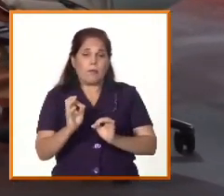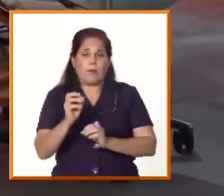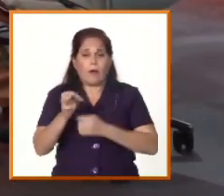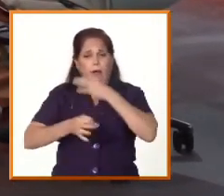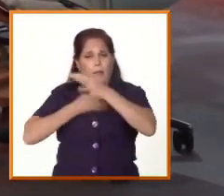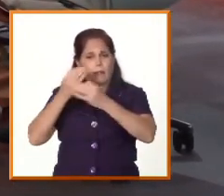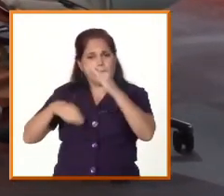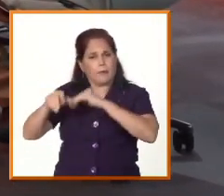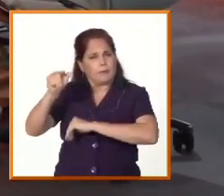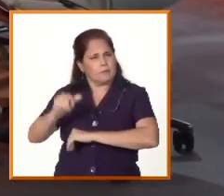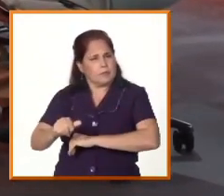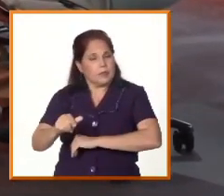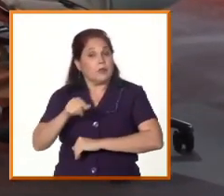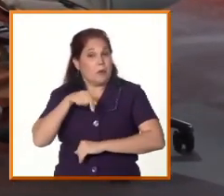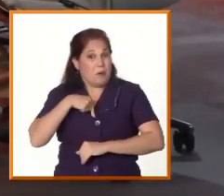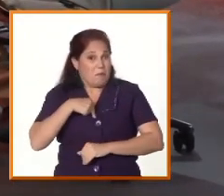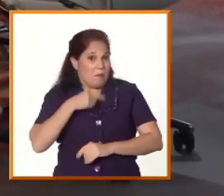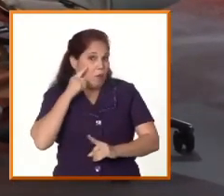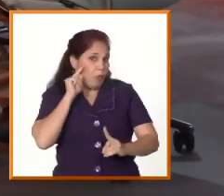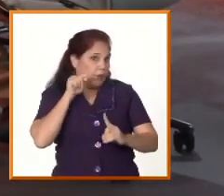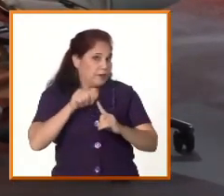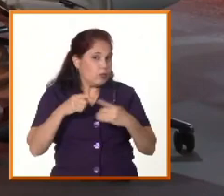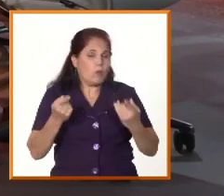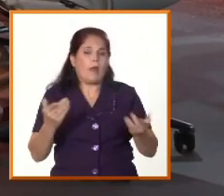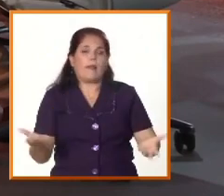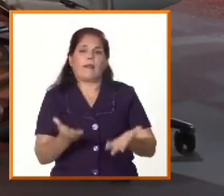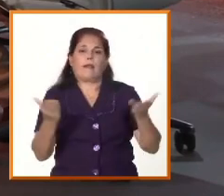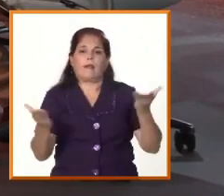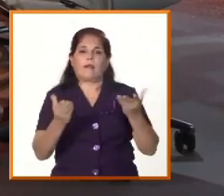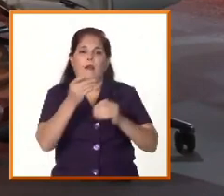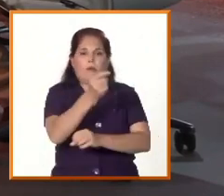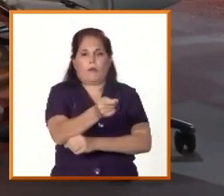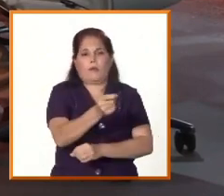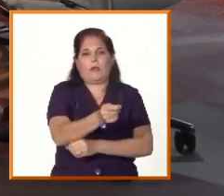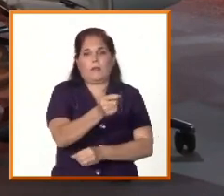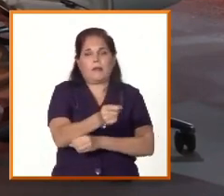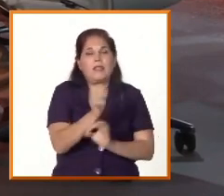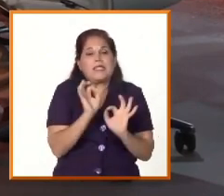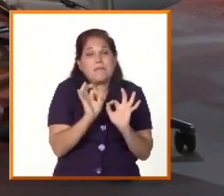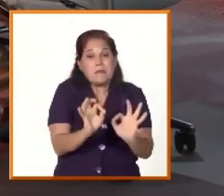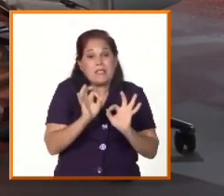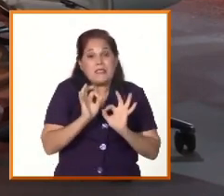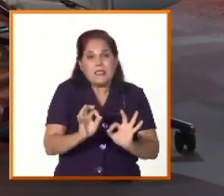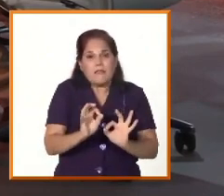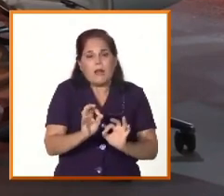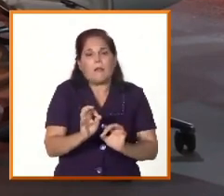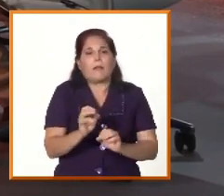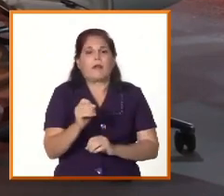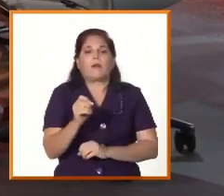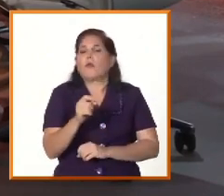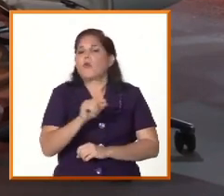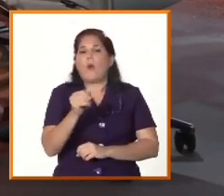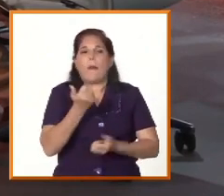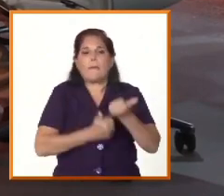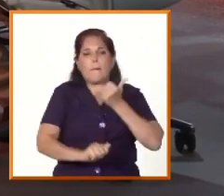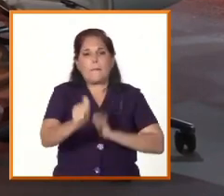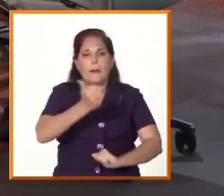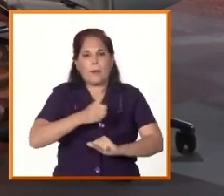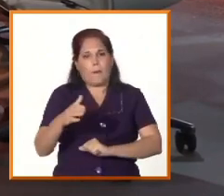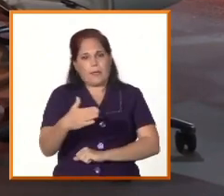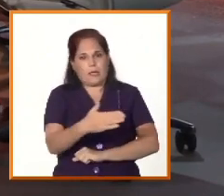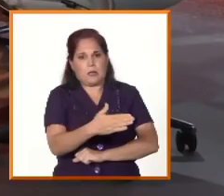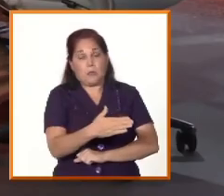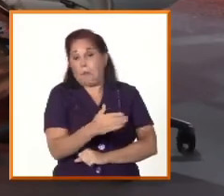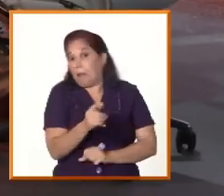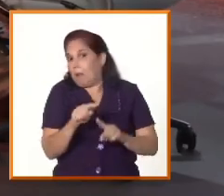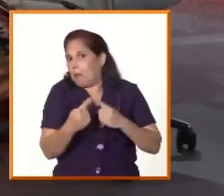que está dirigido precisamente al desarrollo de la actividad pesquera específicamente la actividad acuícola en el país porque